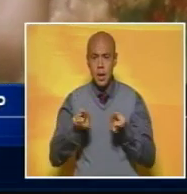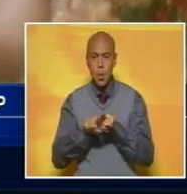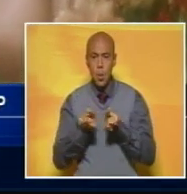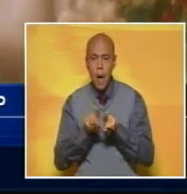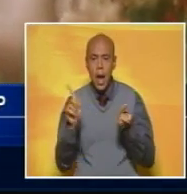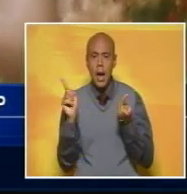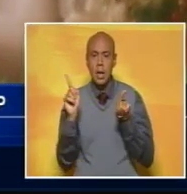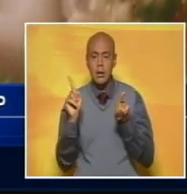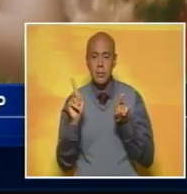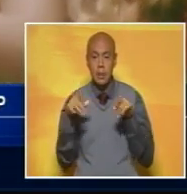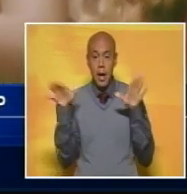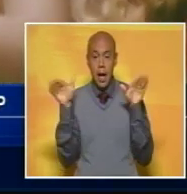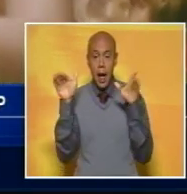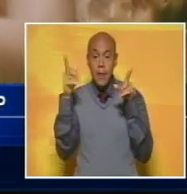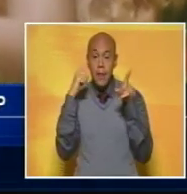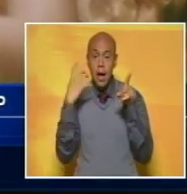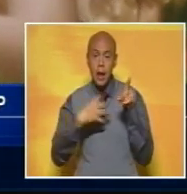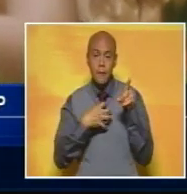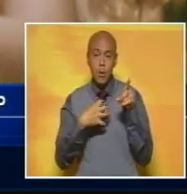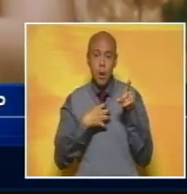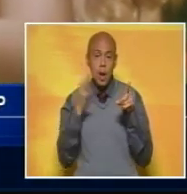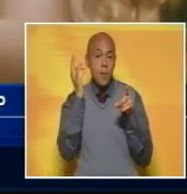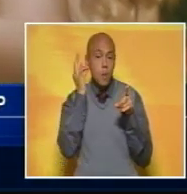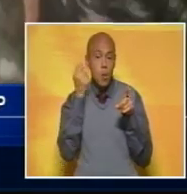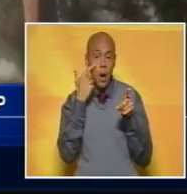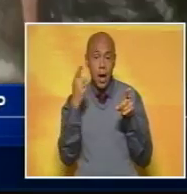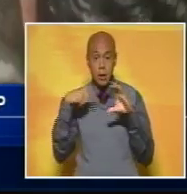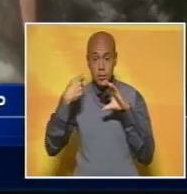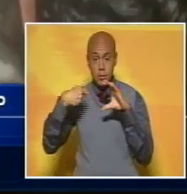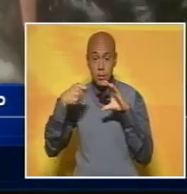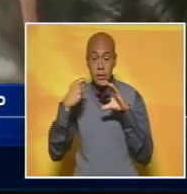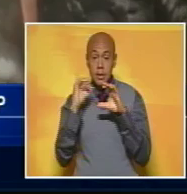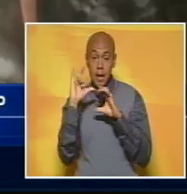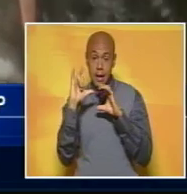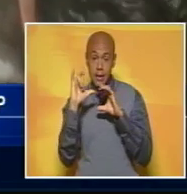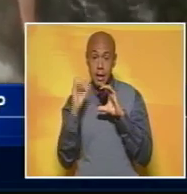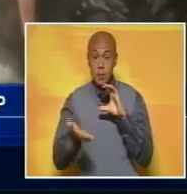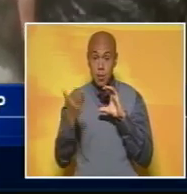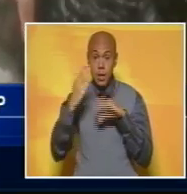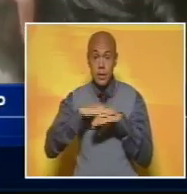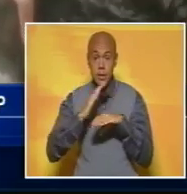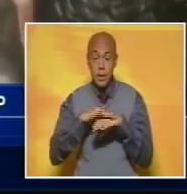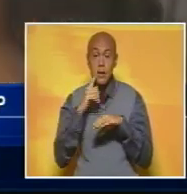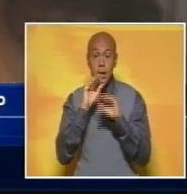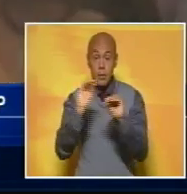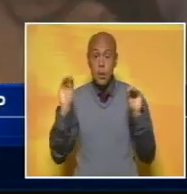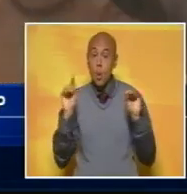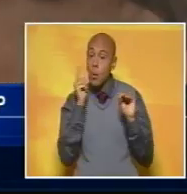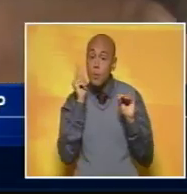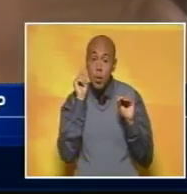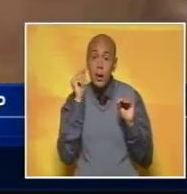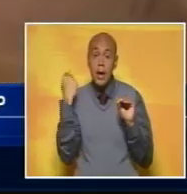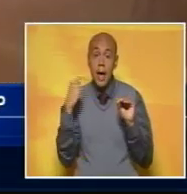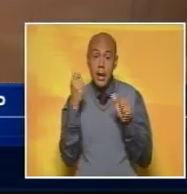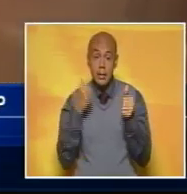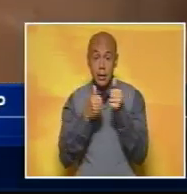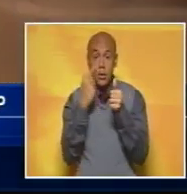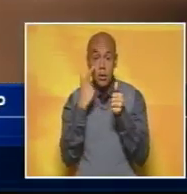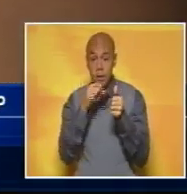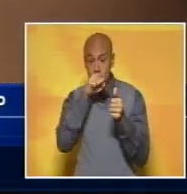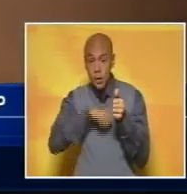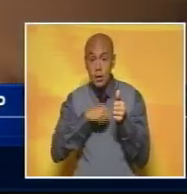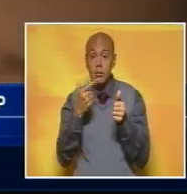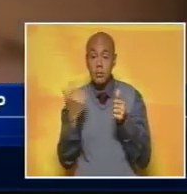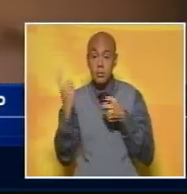enamorada. Mediante su cuenta en Instagram, la artista se mostró entusiasmada por esta iniciativa e invitó a sus seguidores a disfrutar de este material.